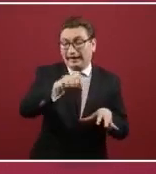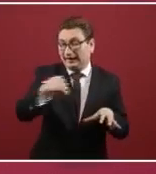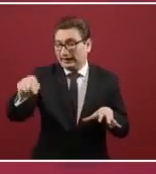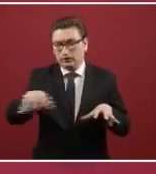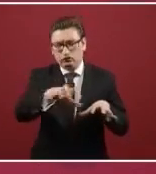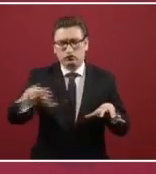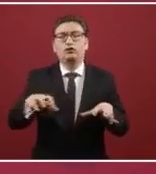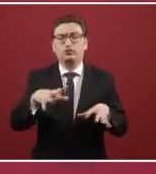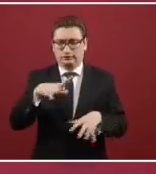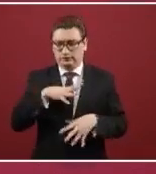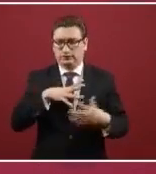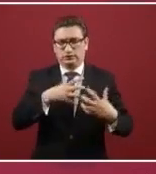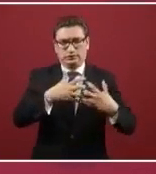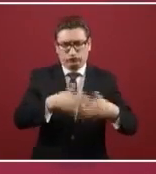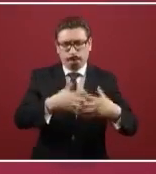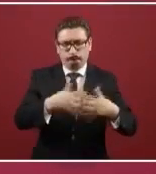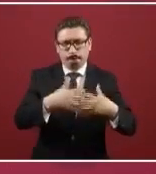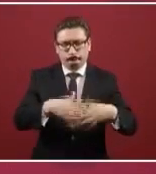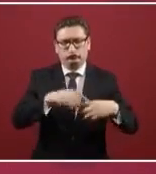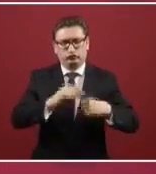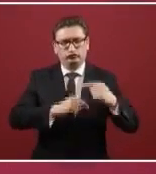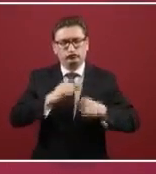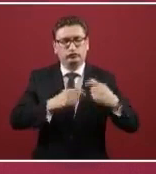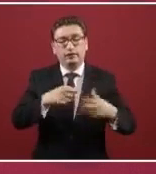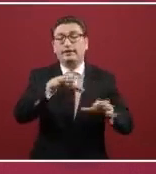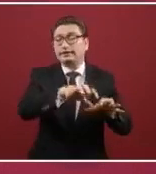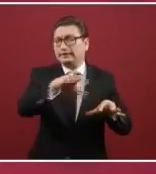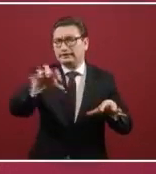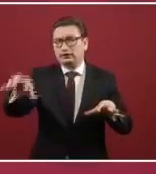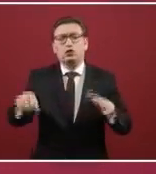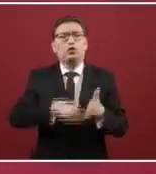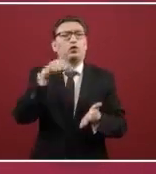produciendo o campos en donde